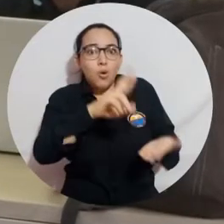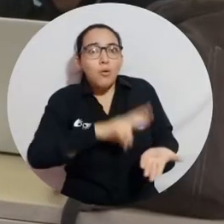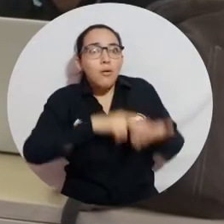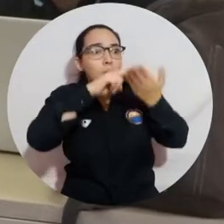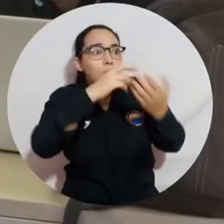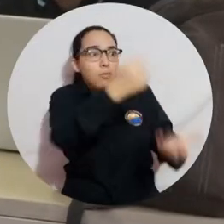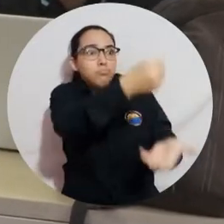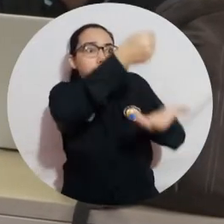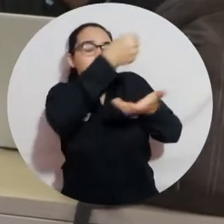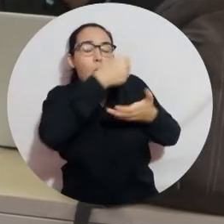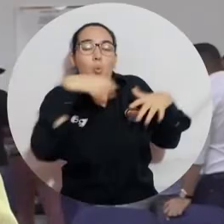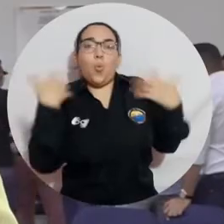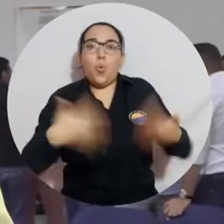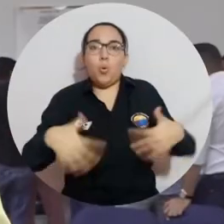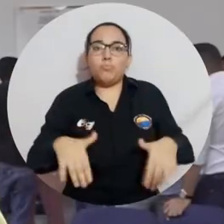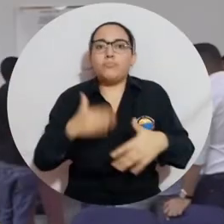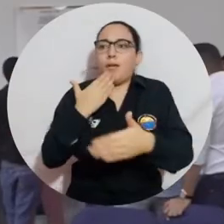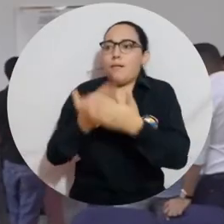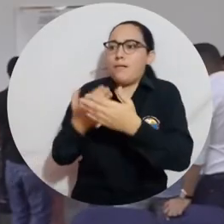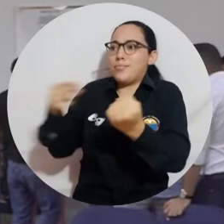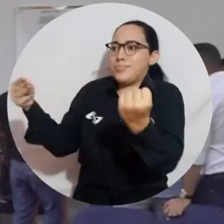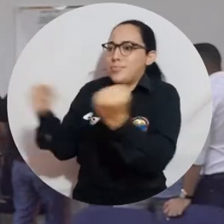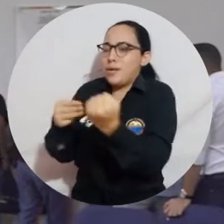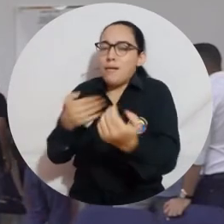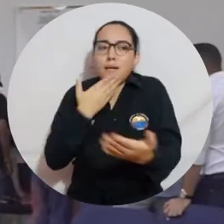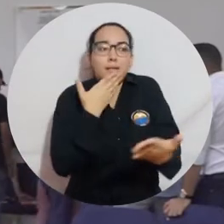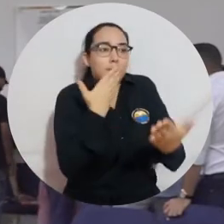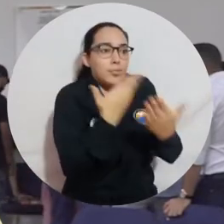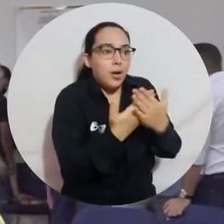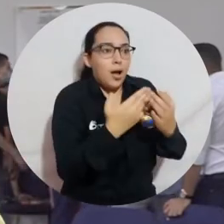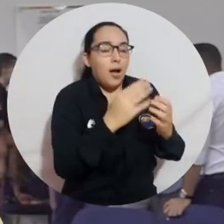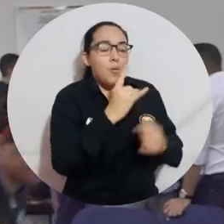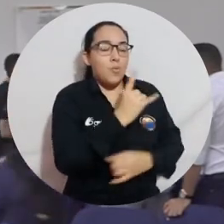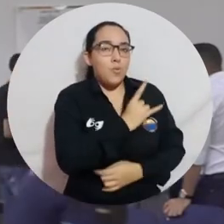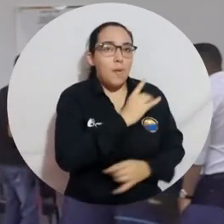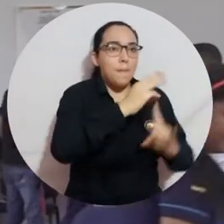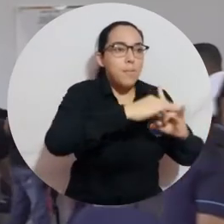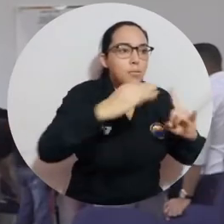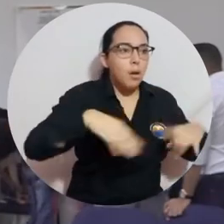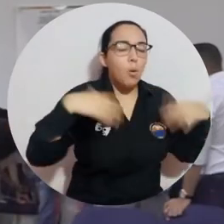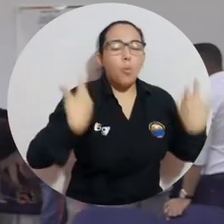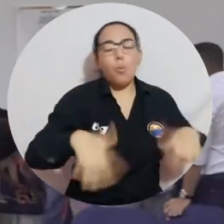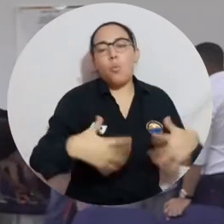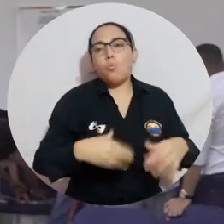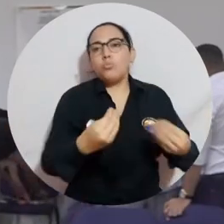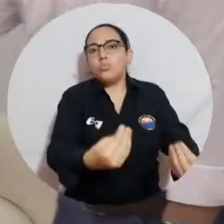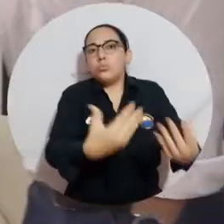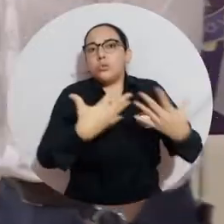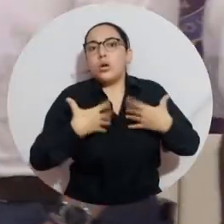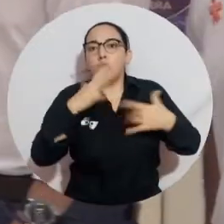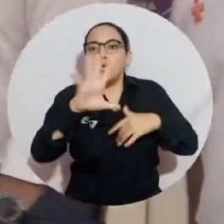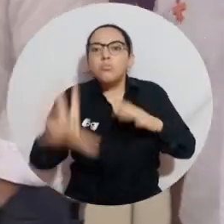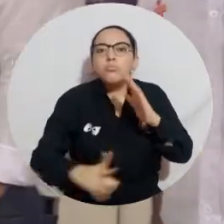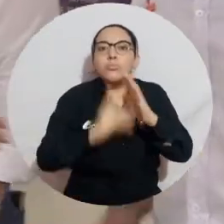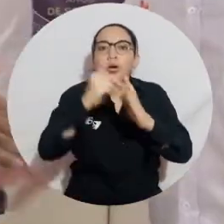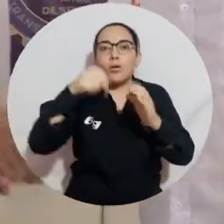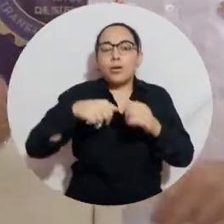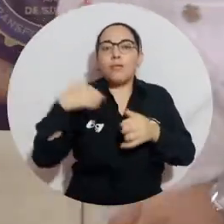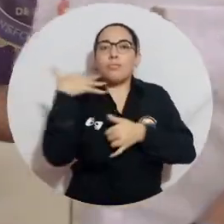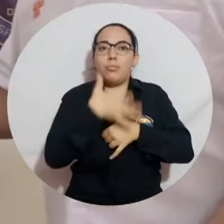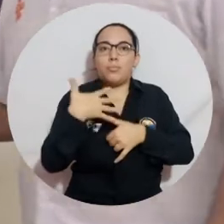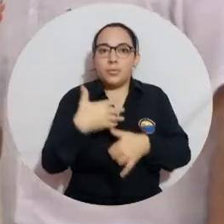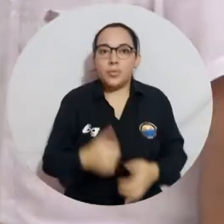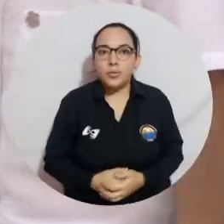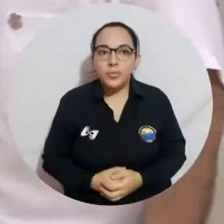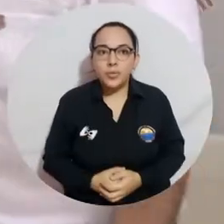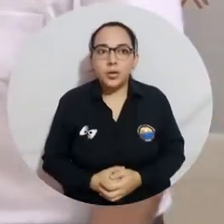recursos para que materialicemos las ideas. Agradezco al SENA y a la Universidad Magdalena por fomentar estas iniciativas que aportan el desarrollo